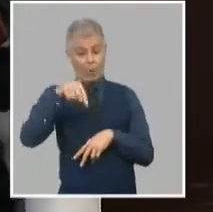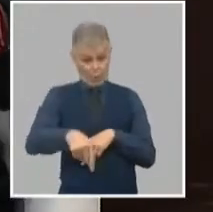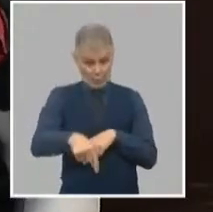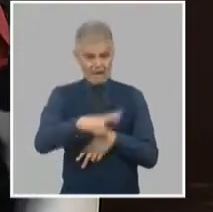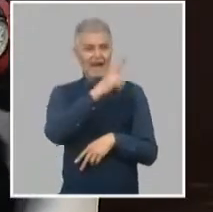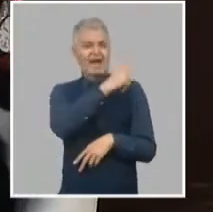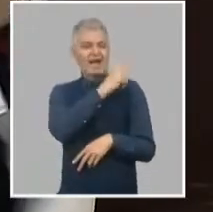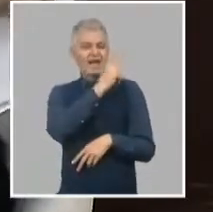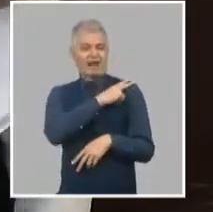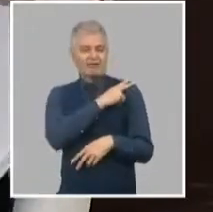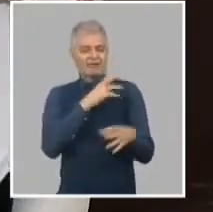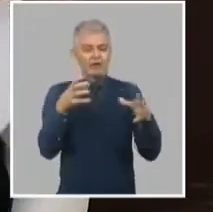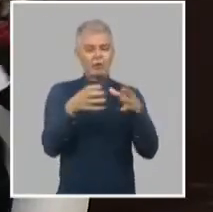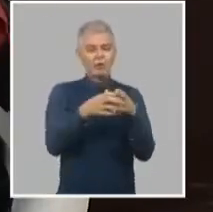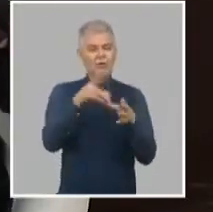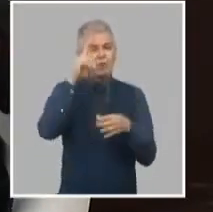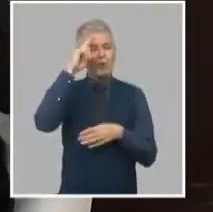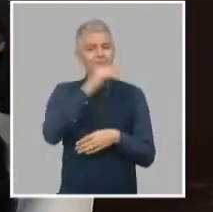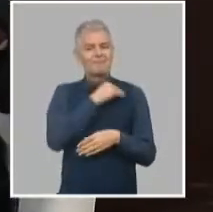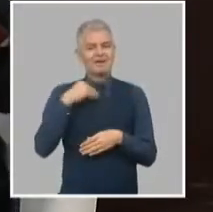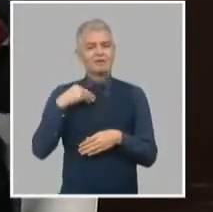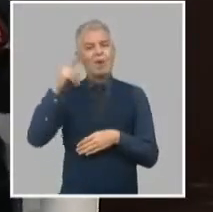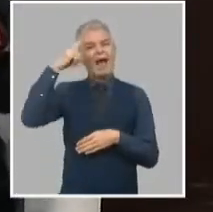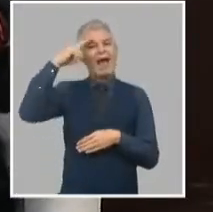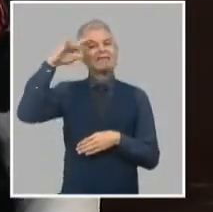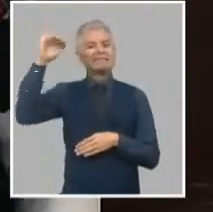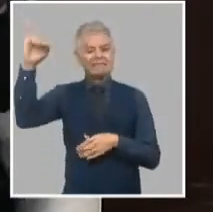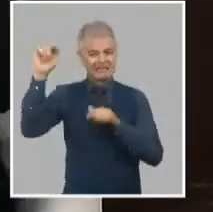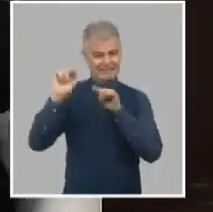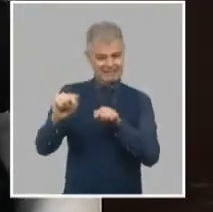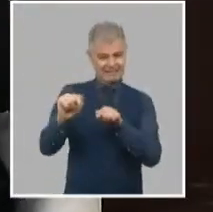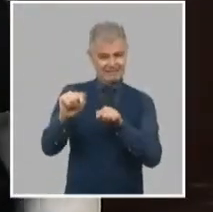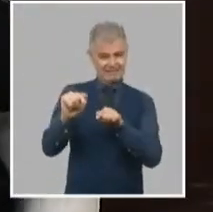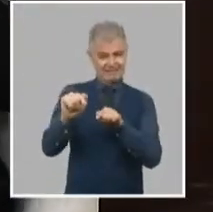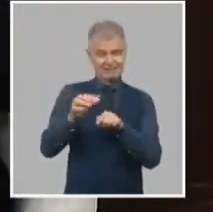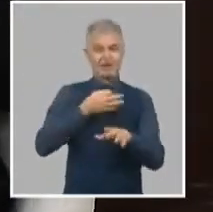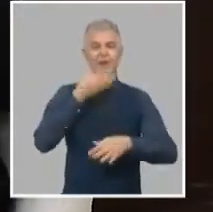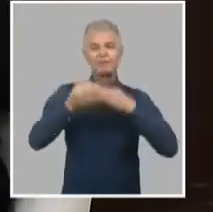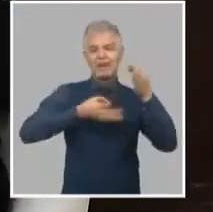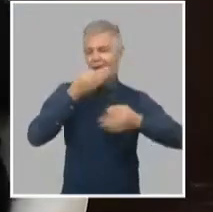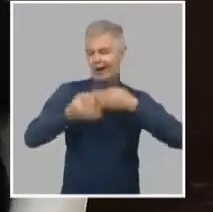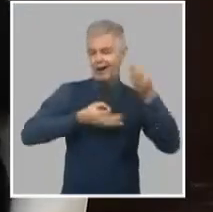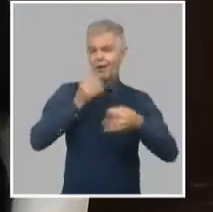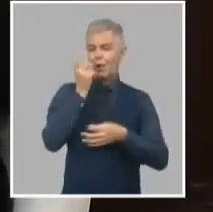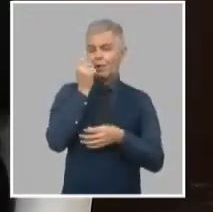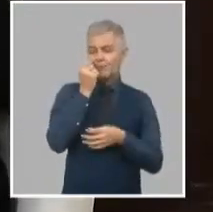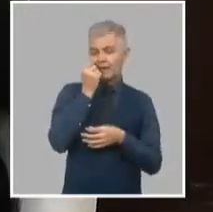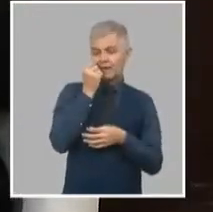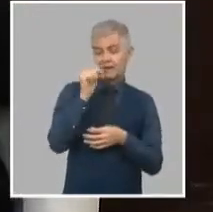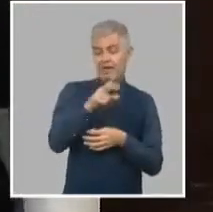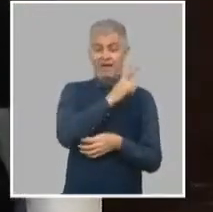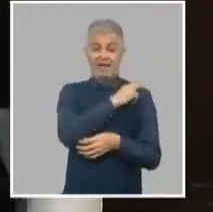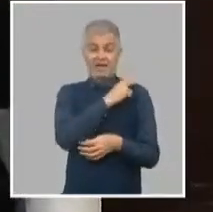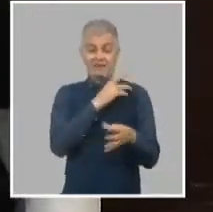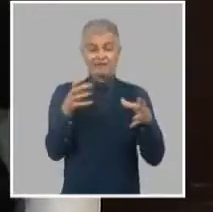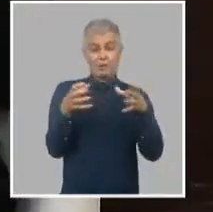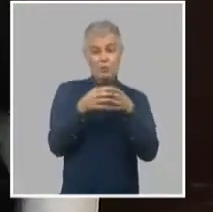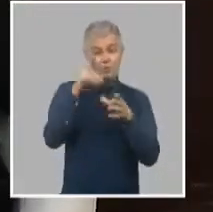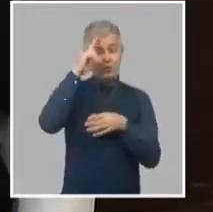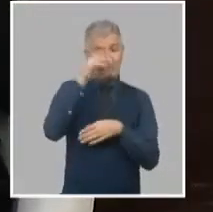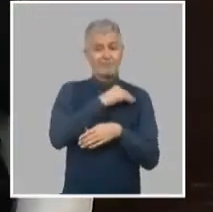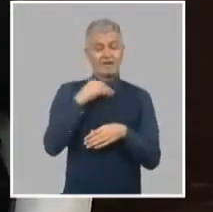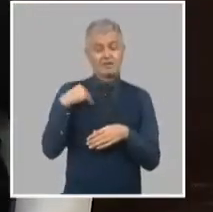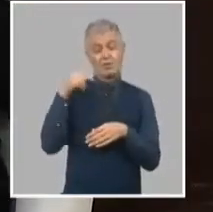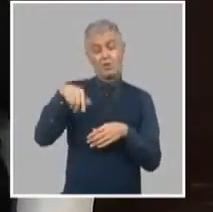Cubana en Haití. El testimonio del doctor Oliveros, jefe de la Brigada Médica Cubana en Haití, entrañable